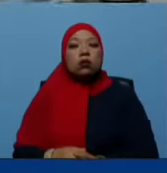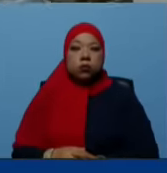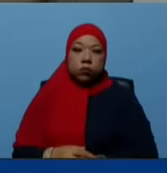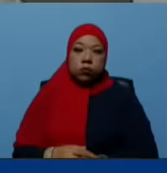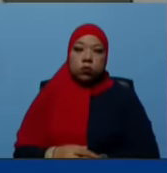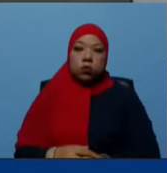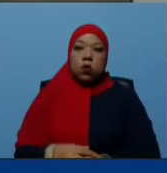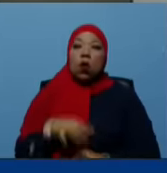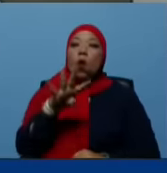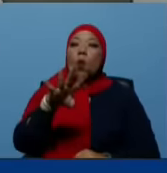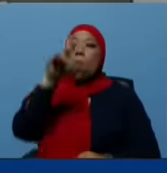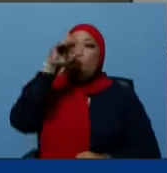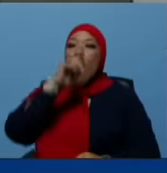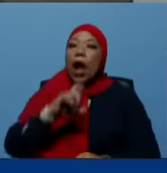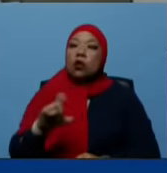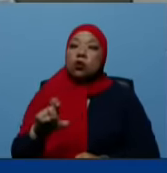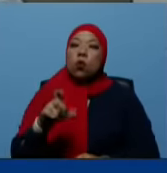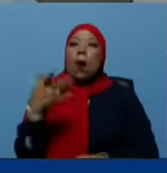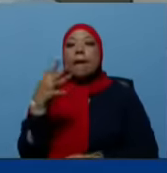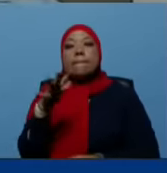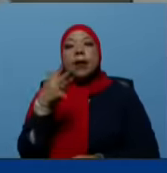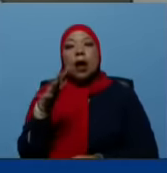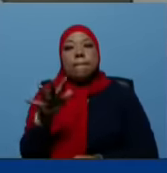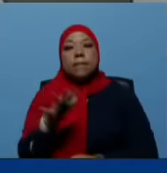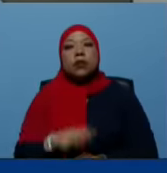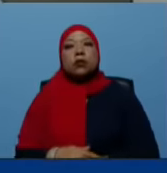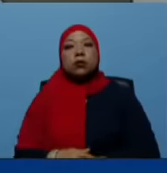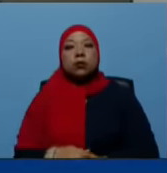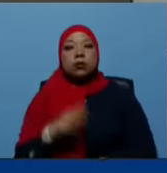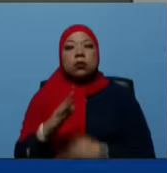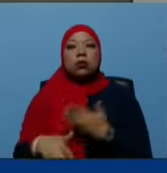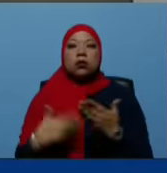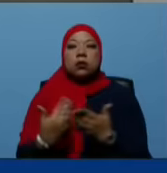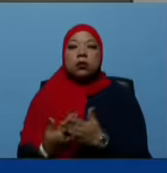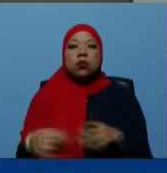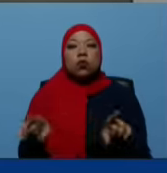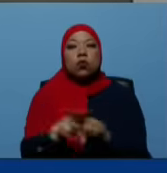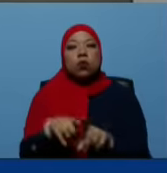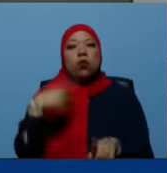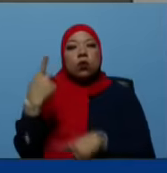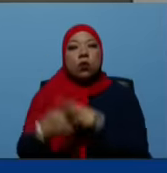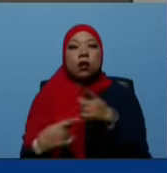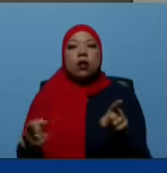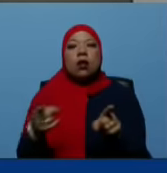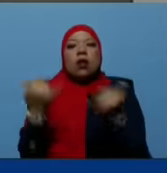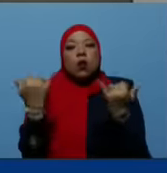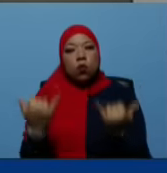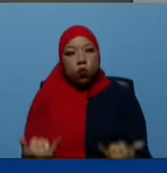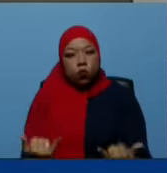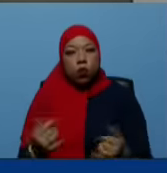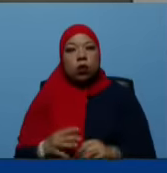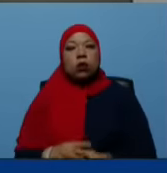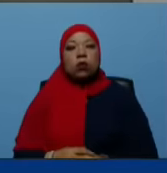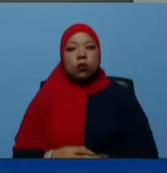desde hace 4 años aproximadamente, no habían llegado al corazón del sistema, que es Guri.